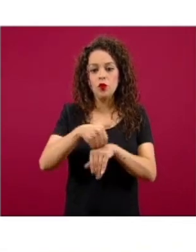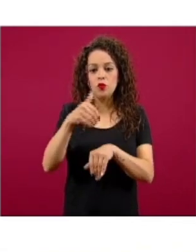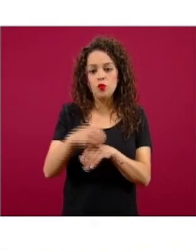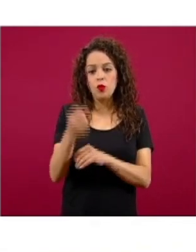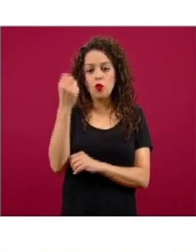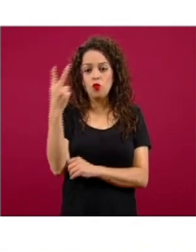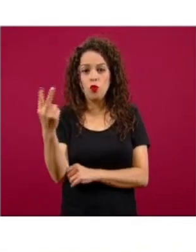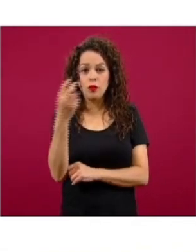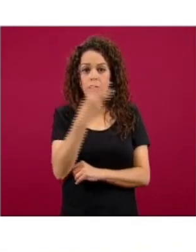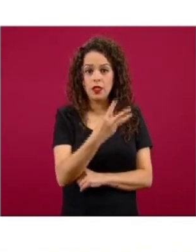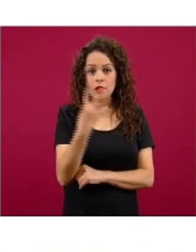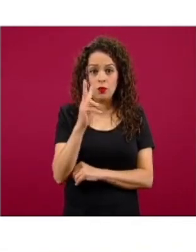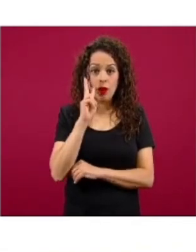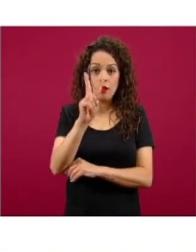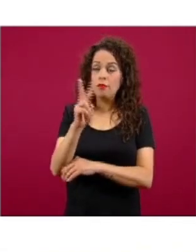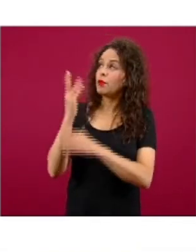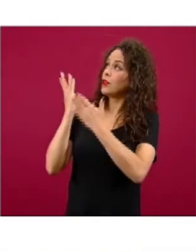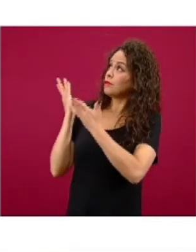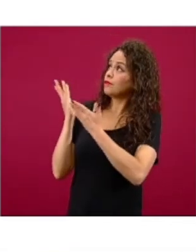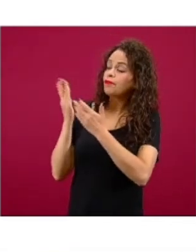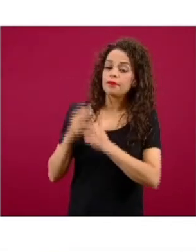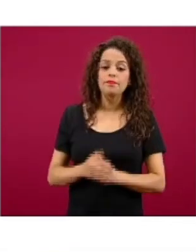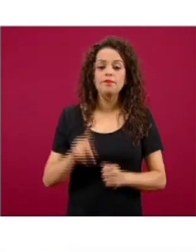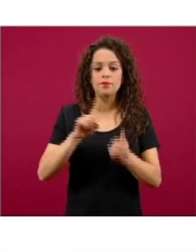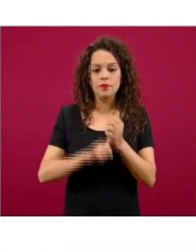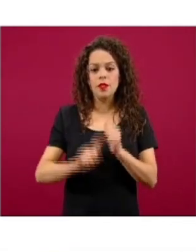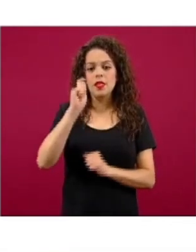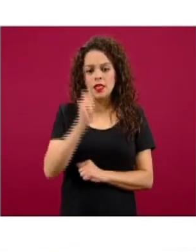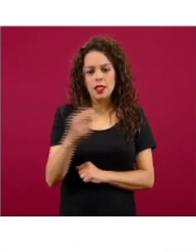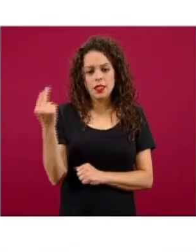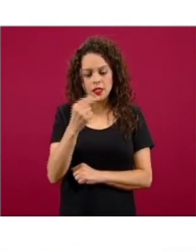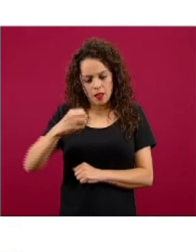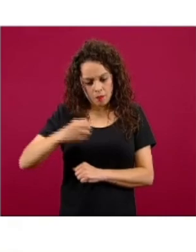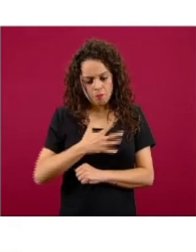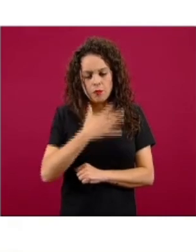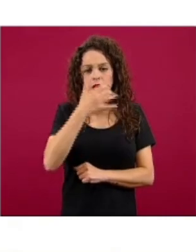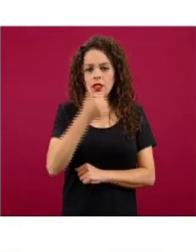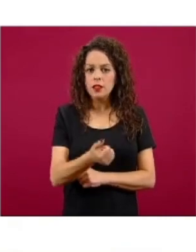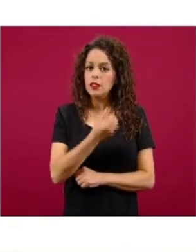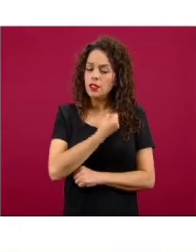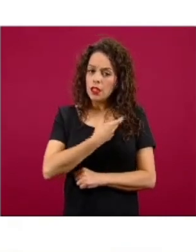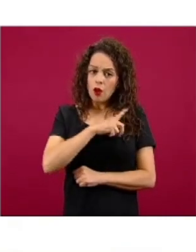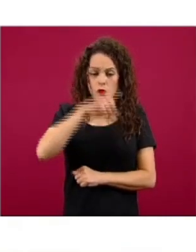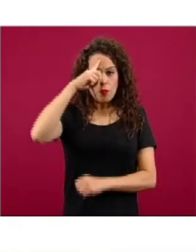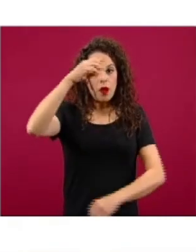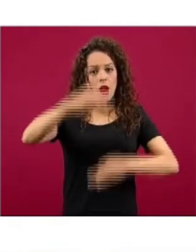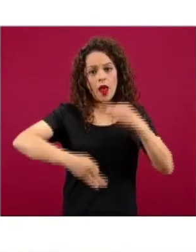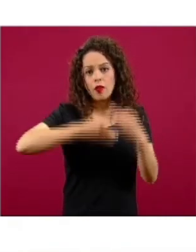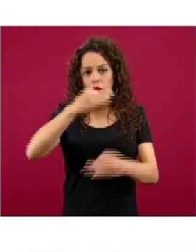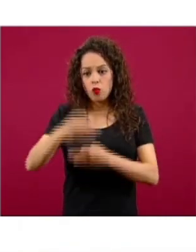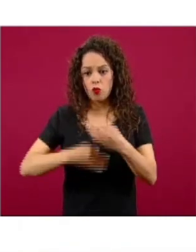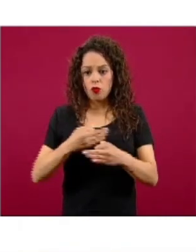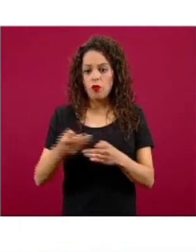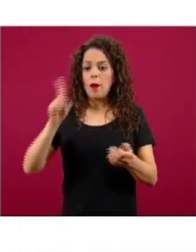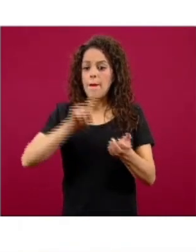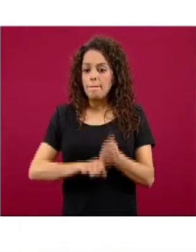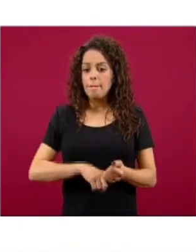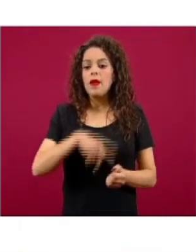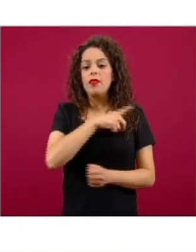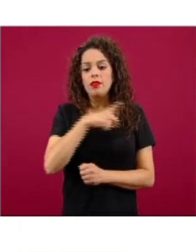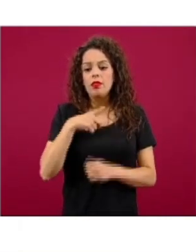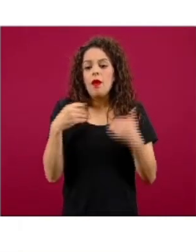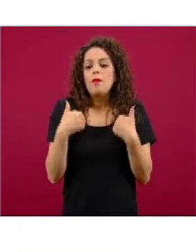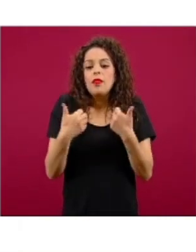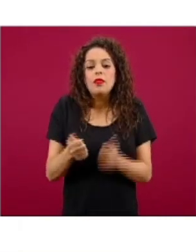4 buscamos construir un país de bienestar, de salud para toda la población, una cultura de paz mediante